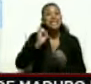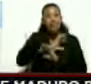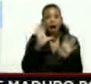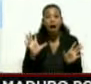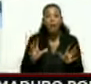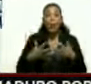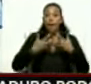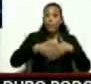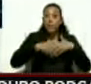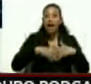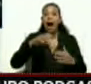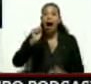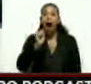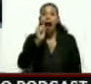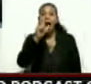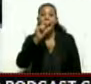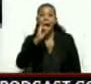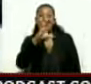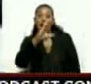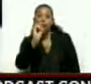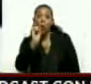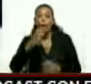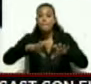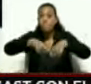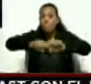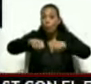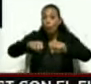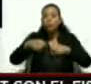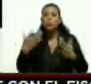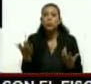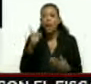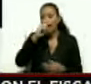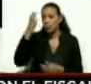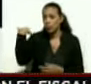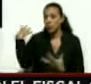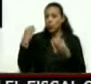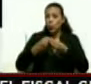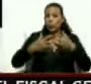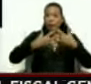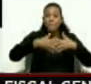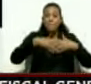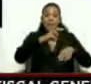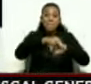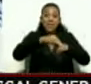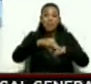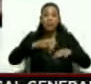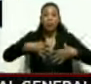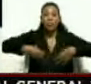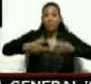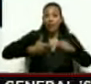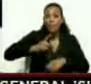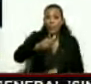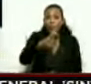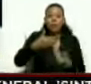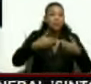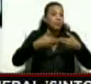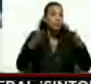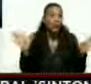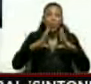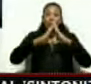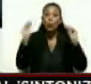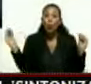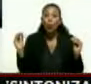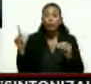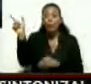somos la empresa Aiko Motors, que venimos trabajando desde el año pasado junto a la Gran Misión Transporte de Venezuela, en tener a disposición de todo